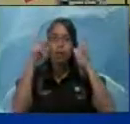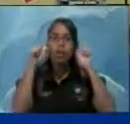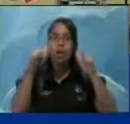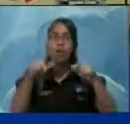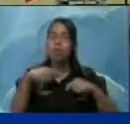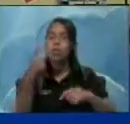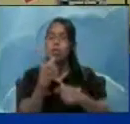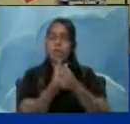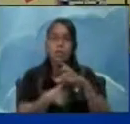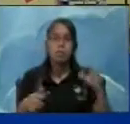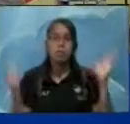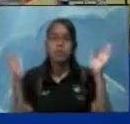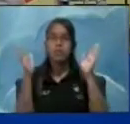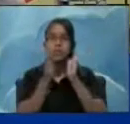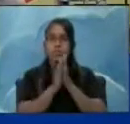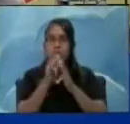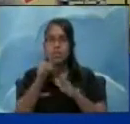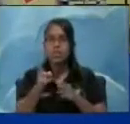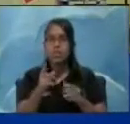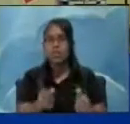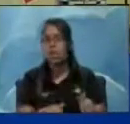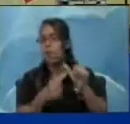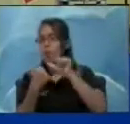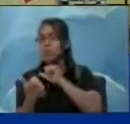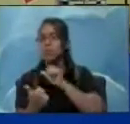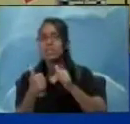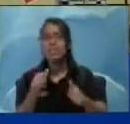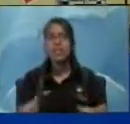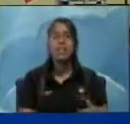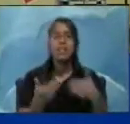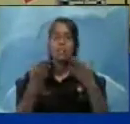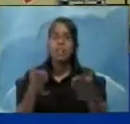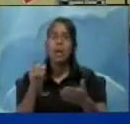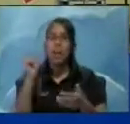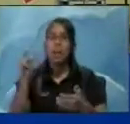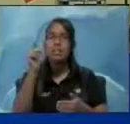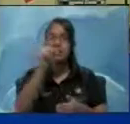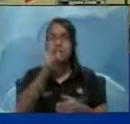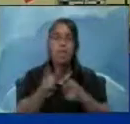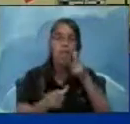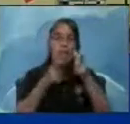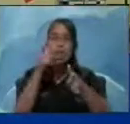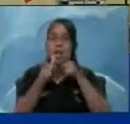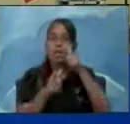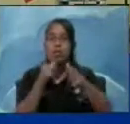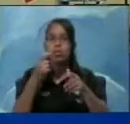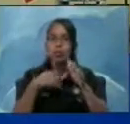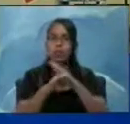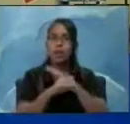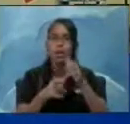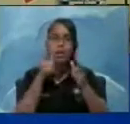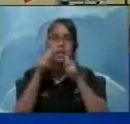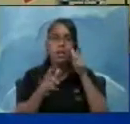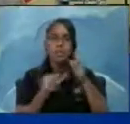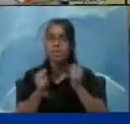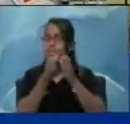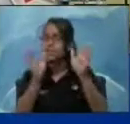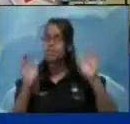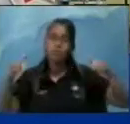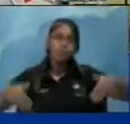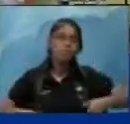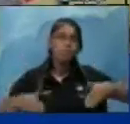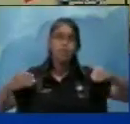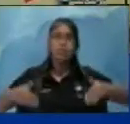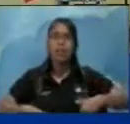espíritu santo Lo bautiza y le da a usted lengua usted va a hablar en lengua sin forzar la